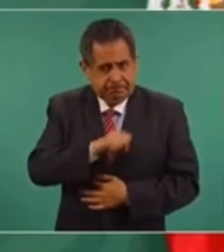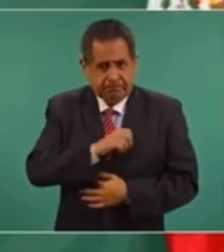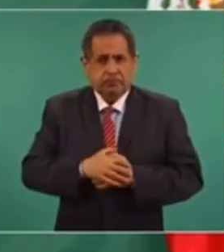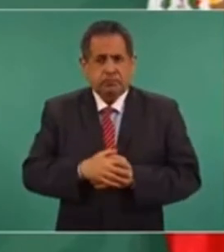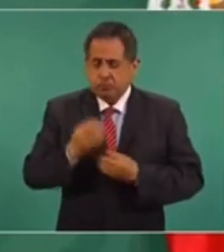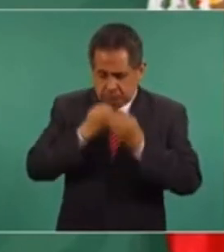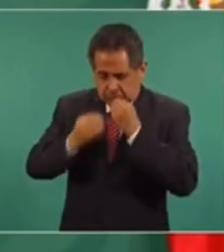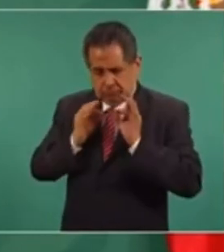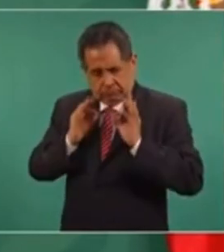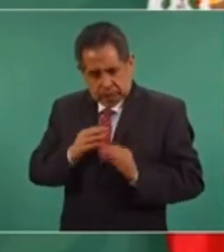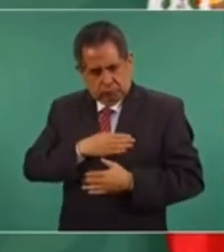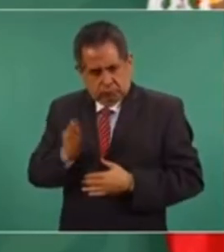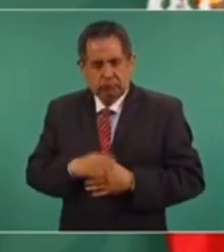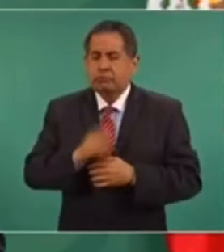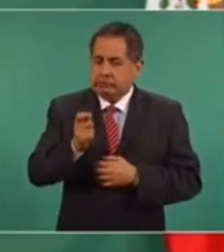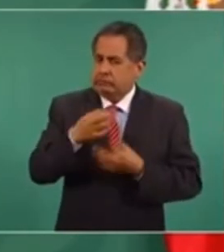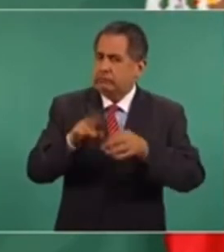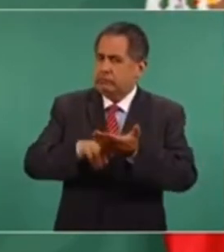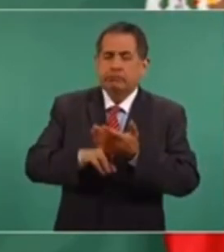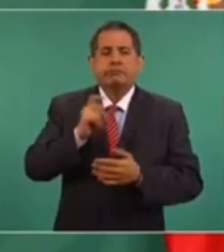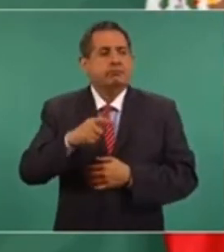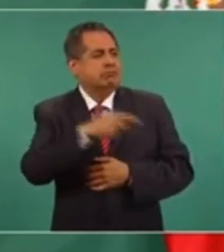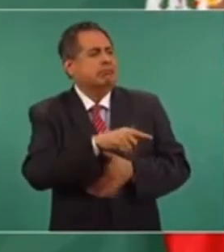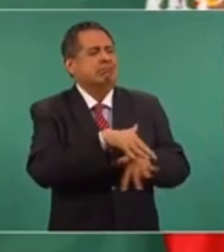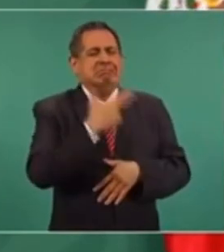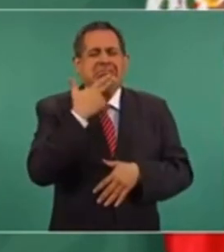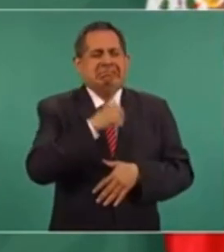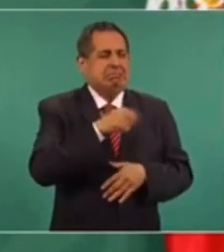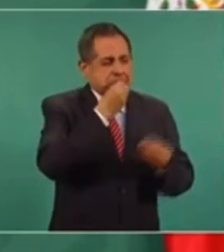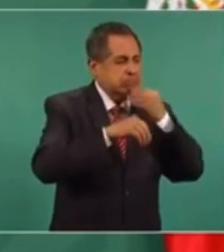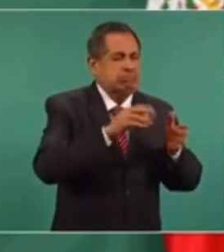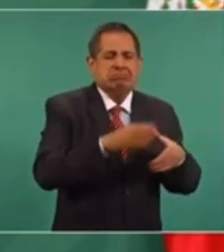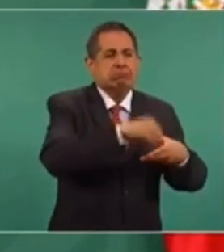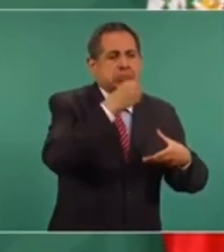cuidar la alimentación, no comer productos chatarra,